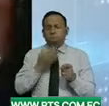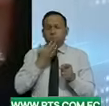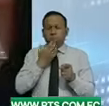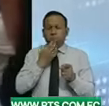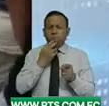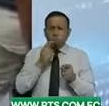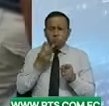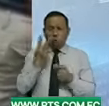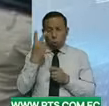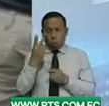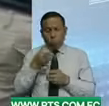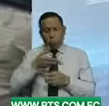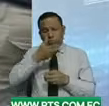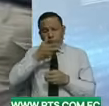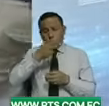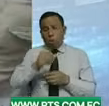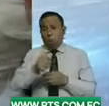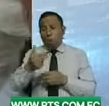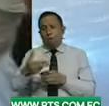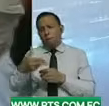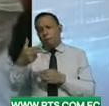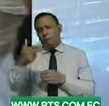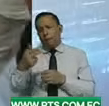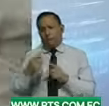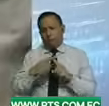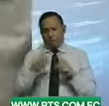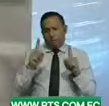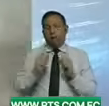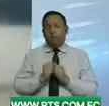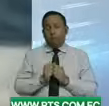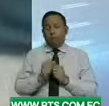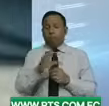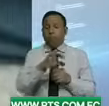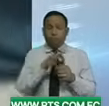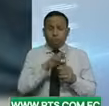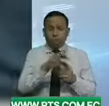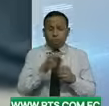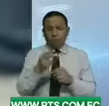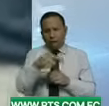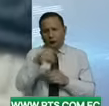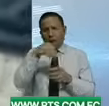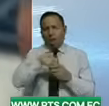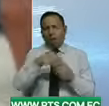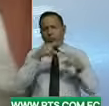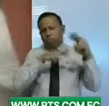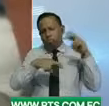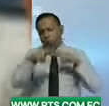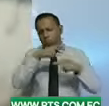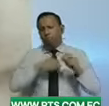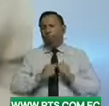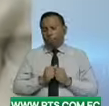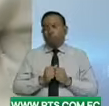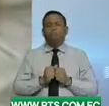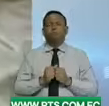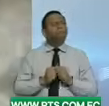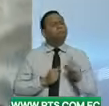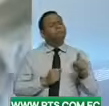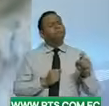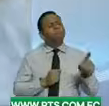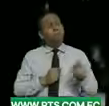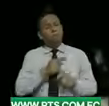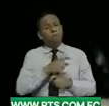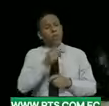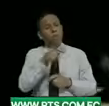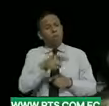calibre 223. Están ya levantando este momento y están realizando todas las pericias de ley. ¿Se sabe que el fallecido